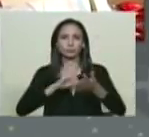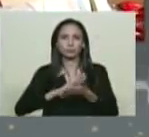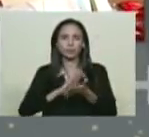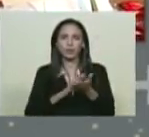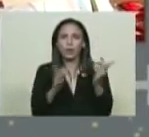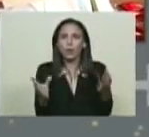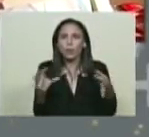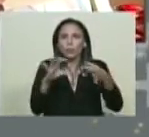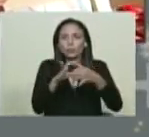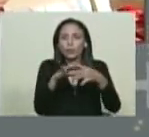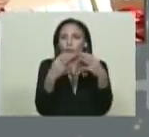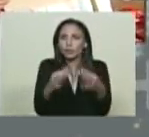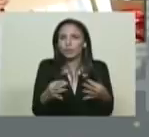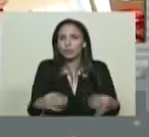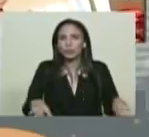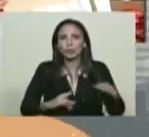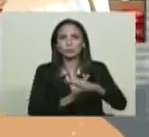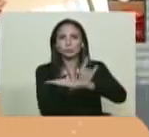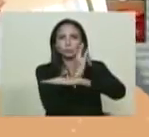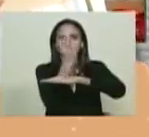naturaleza.